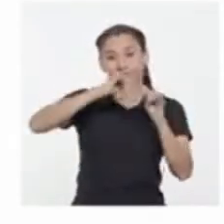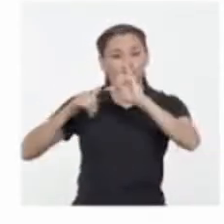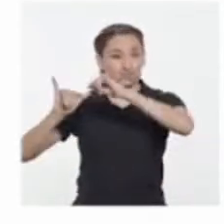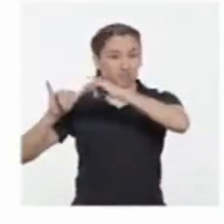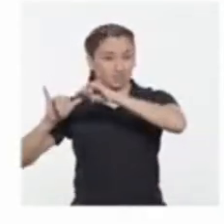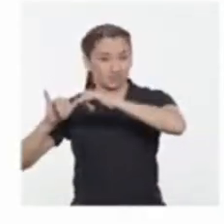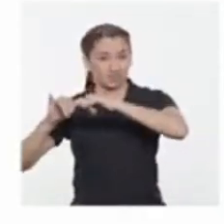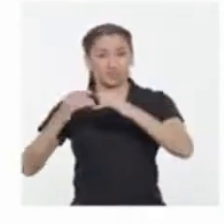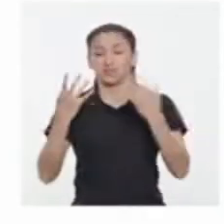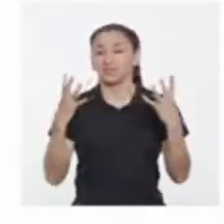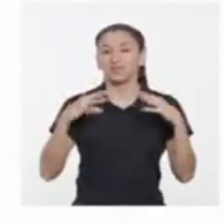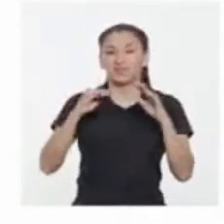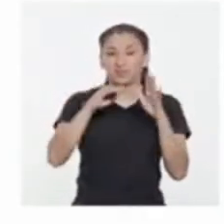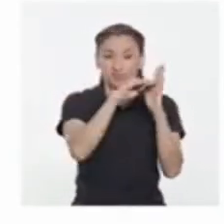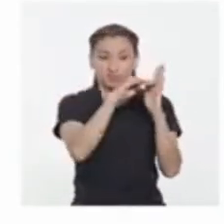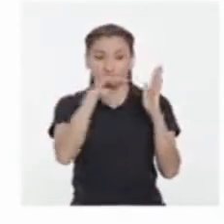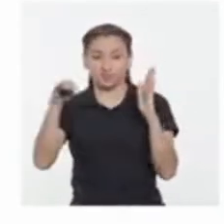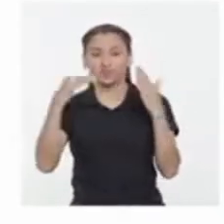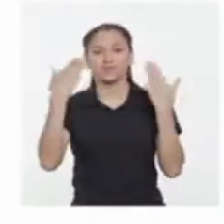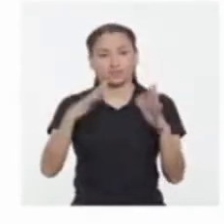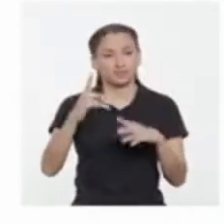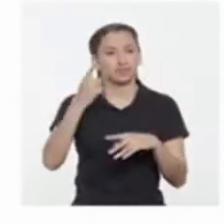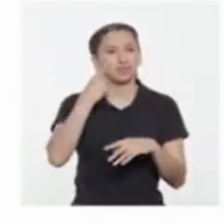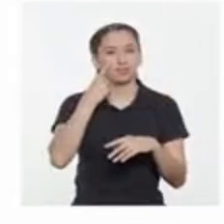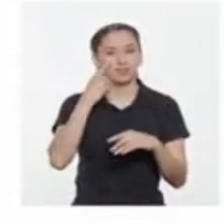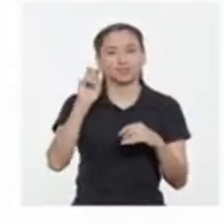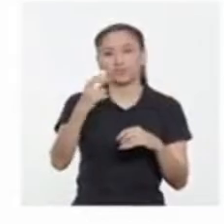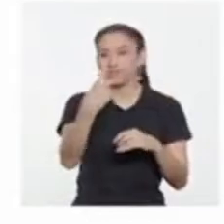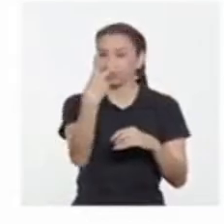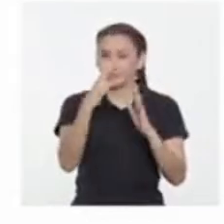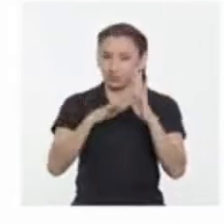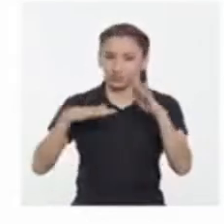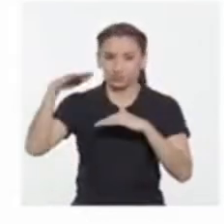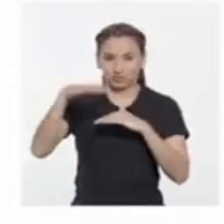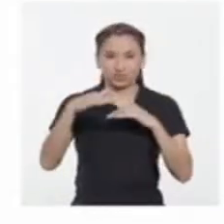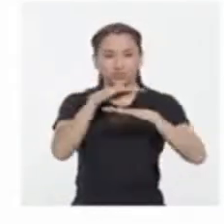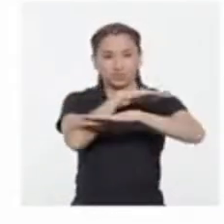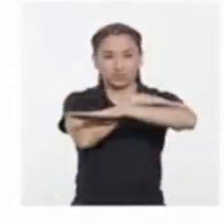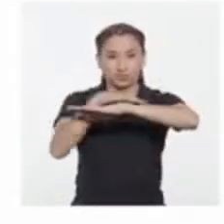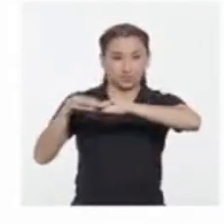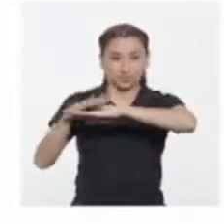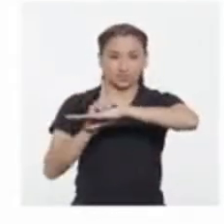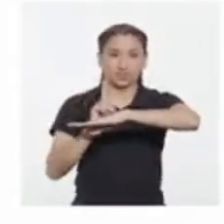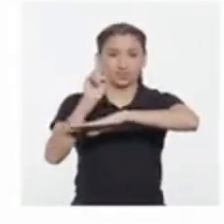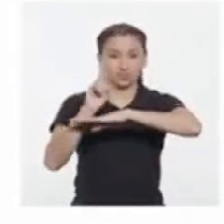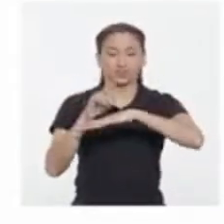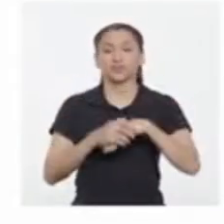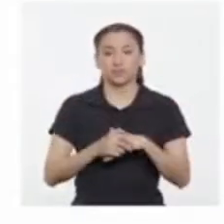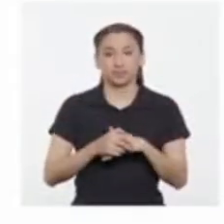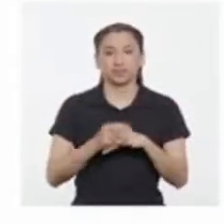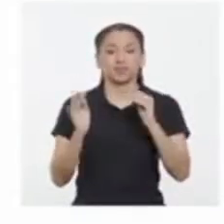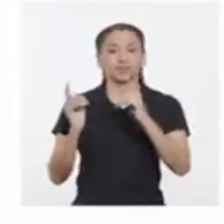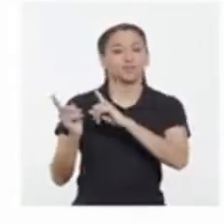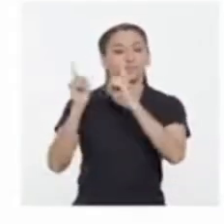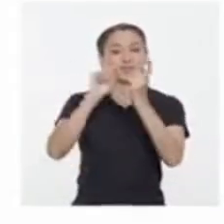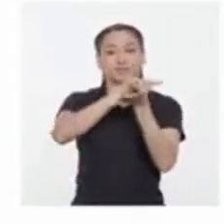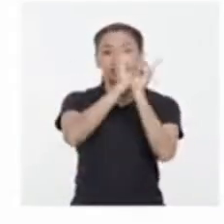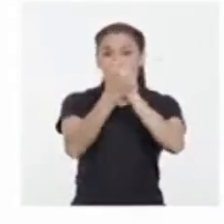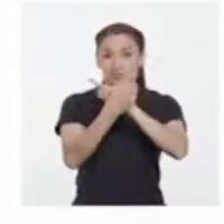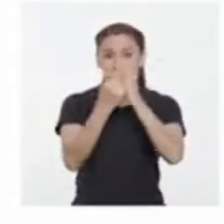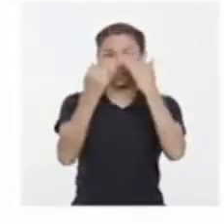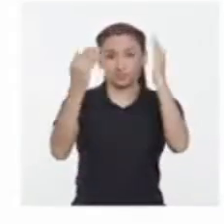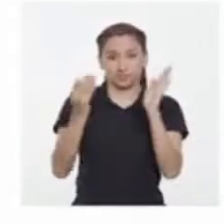de los listones en horizontal ya se conocen a partir del paso 2 mencionado líneas arriba. Del